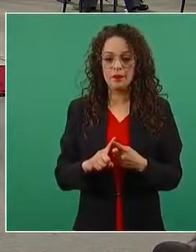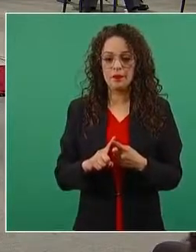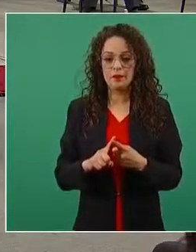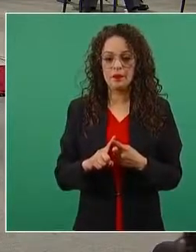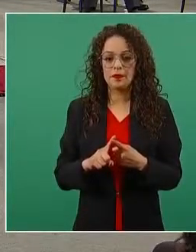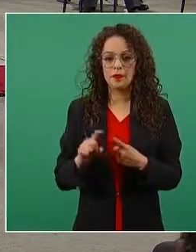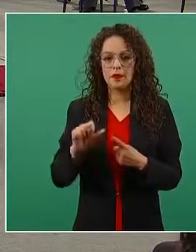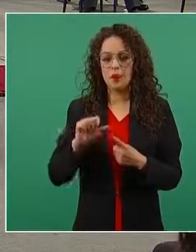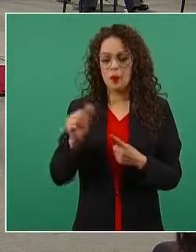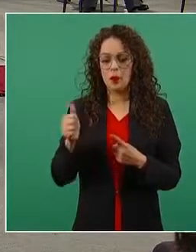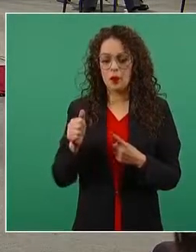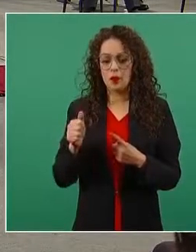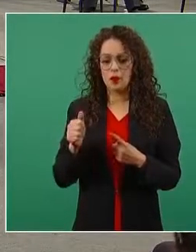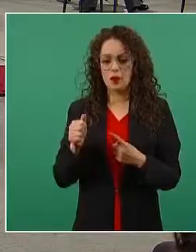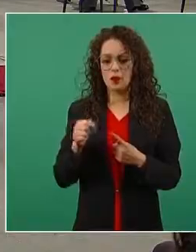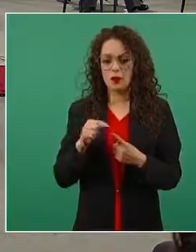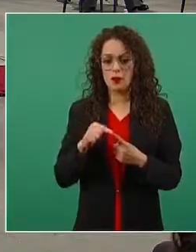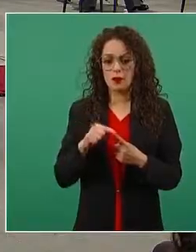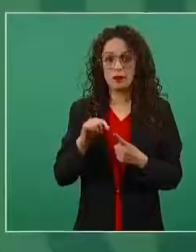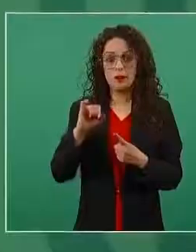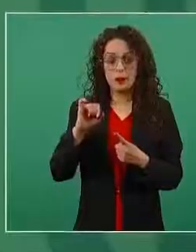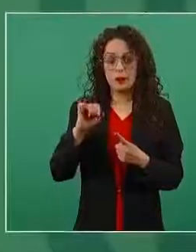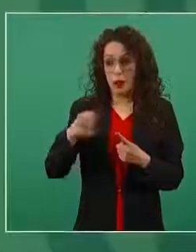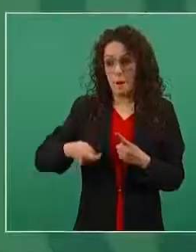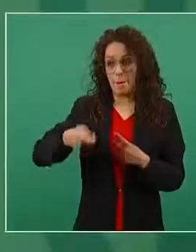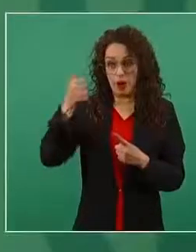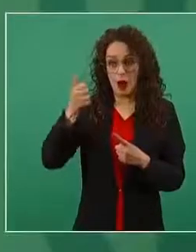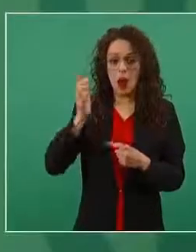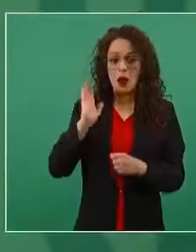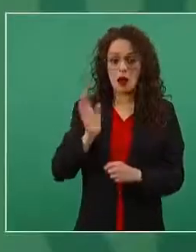y por primera vez, ya lo había intentado,